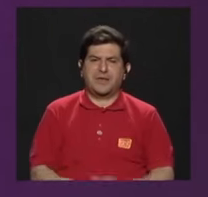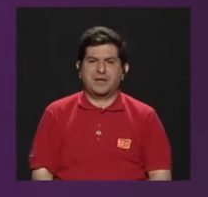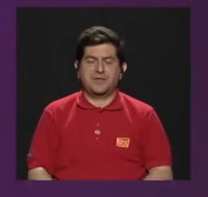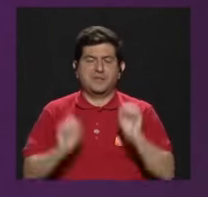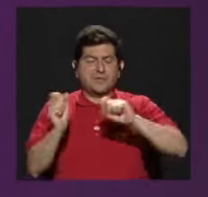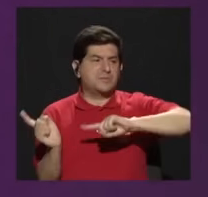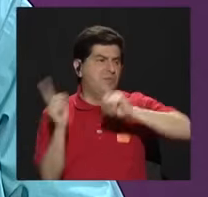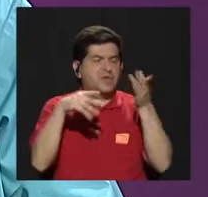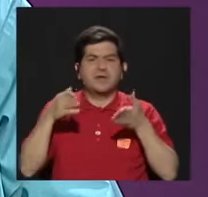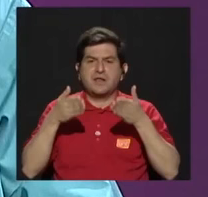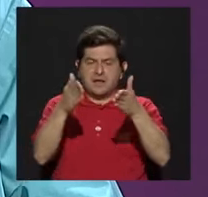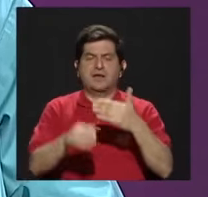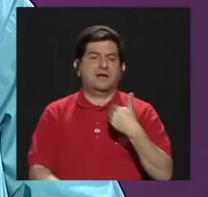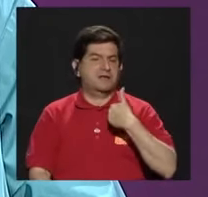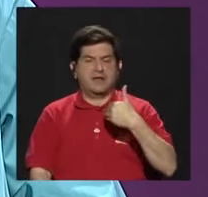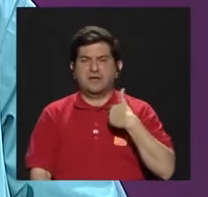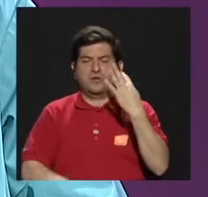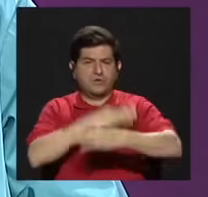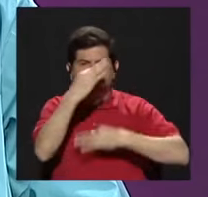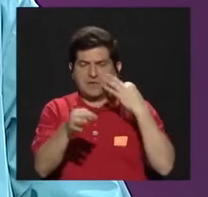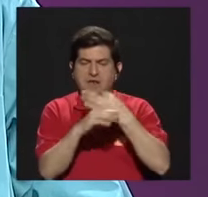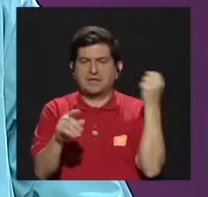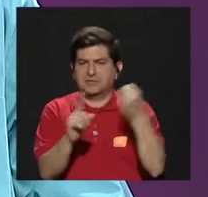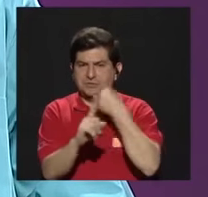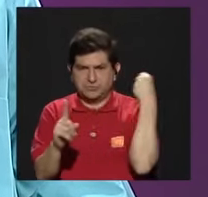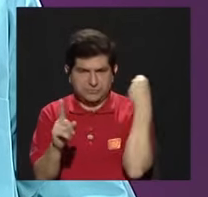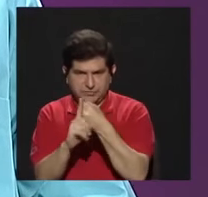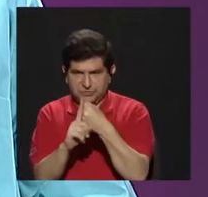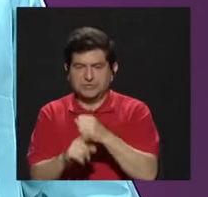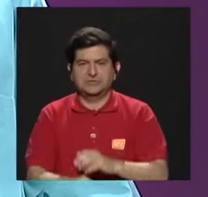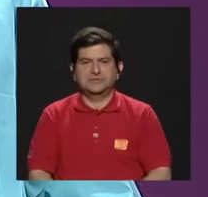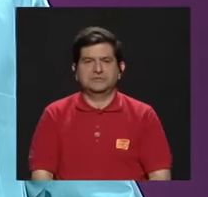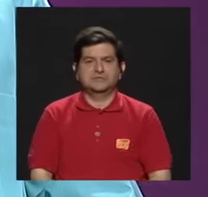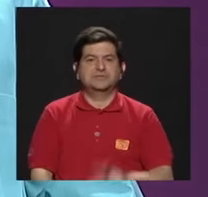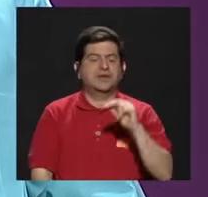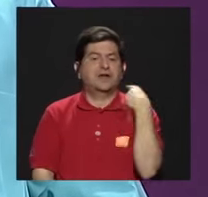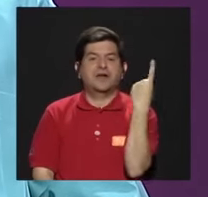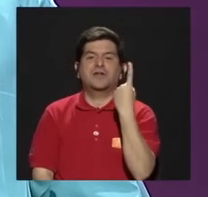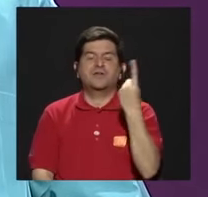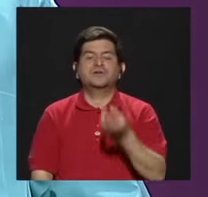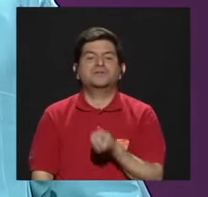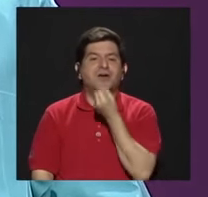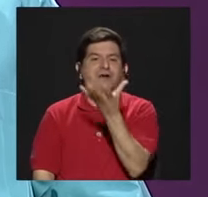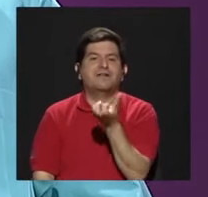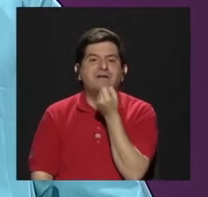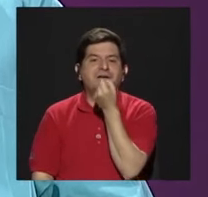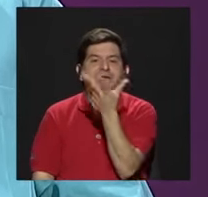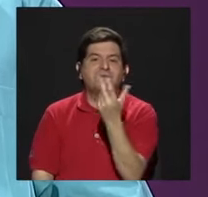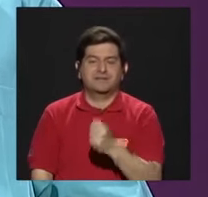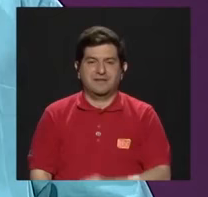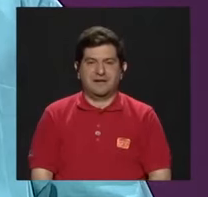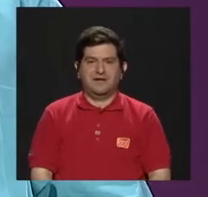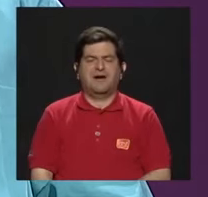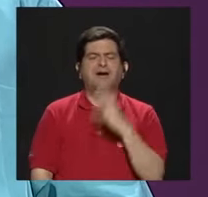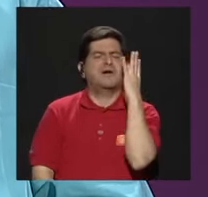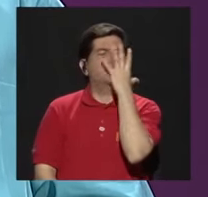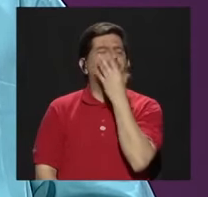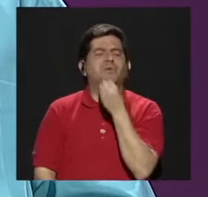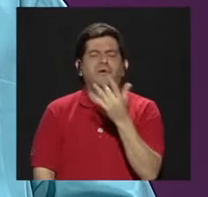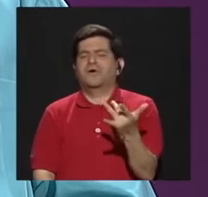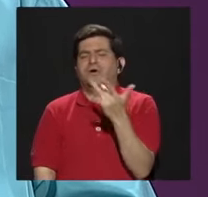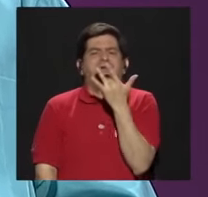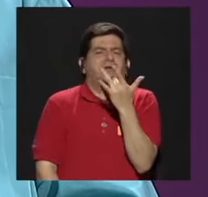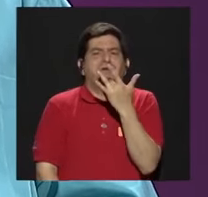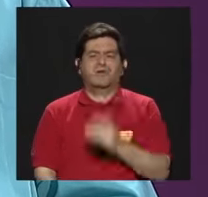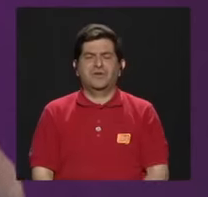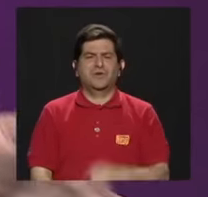salir a la calle sin recibir algún tipo de violencia, porque no es solo que te griten, ¿verdad?, qué guapa, qué rica,